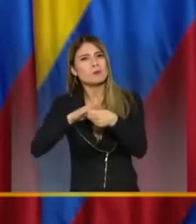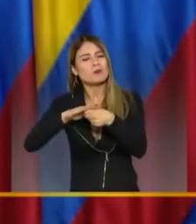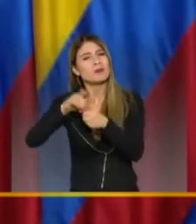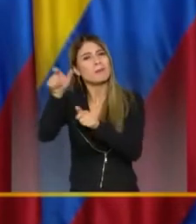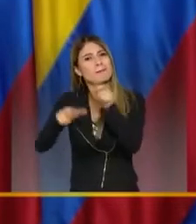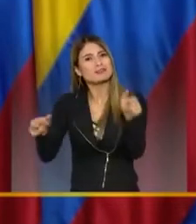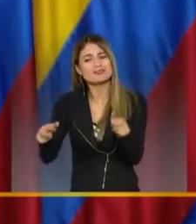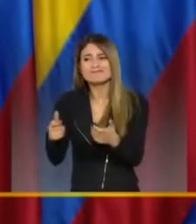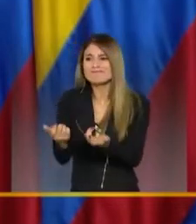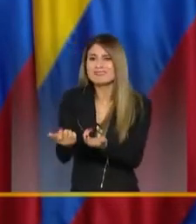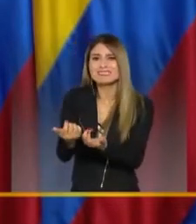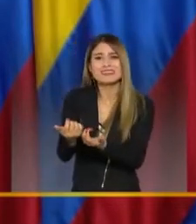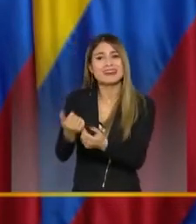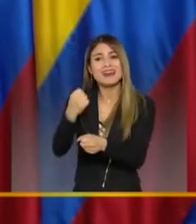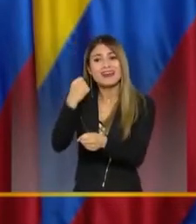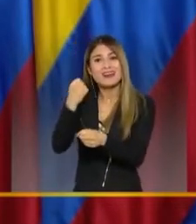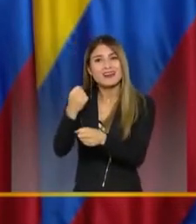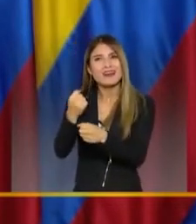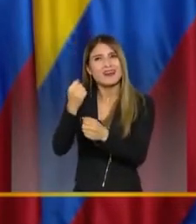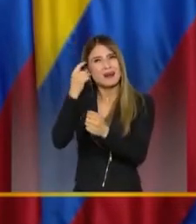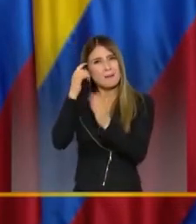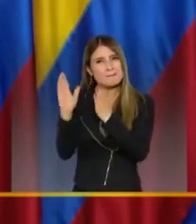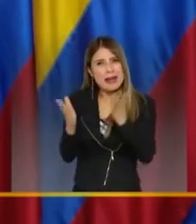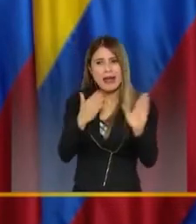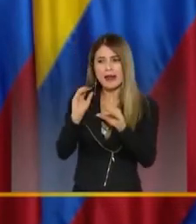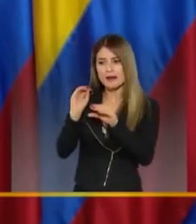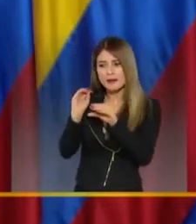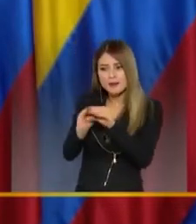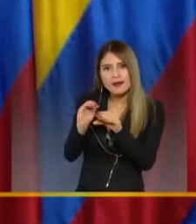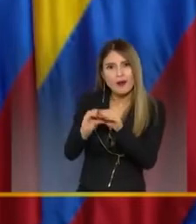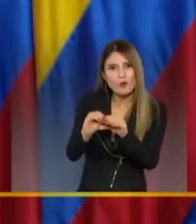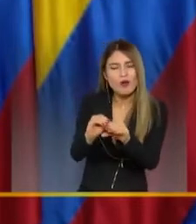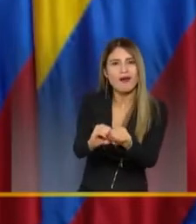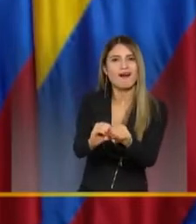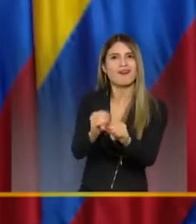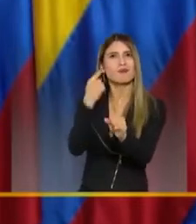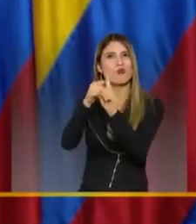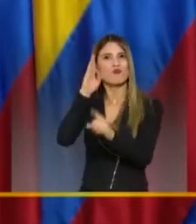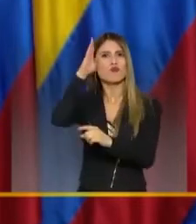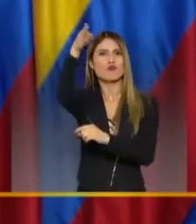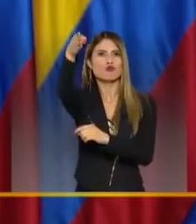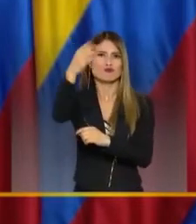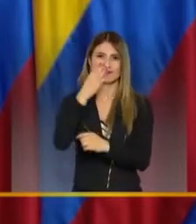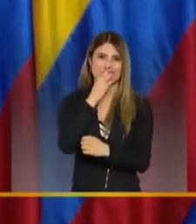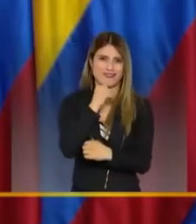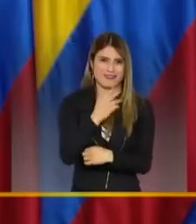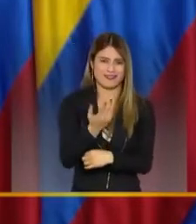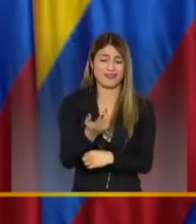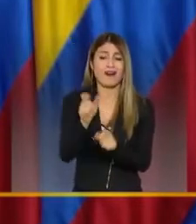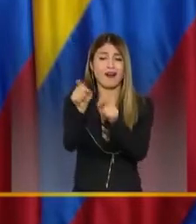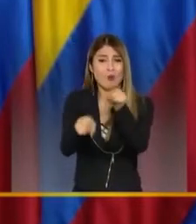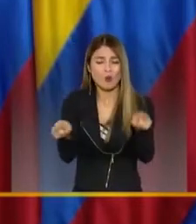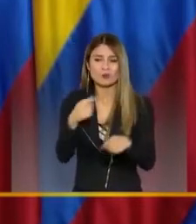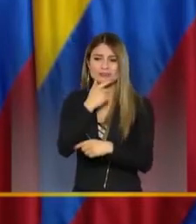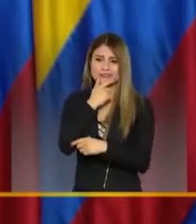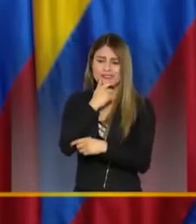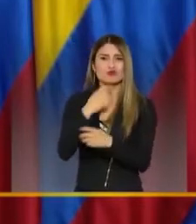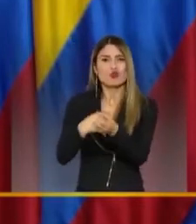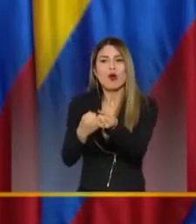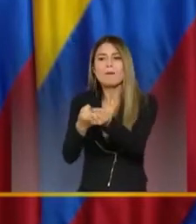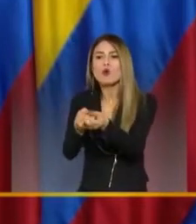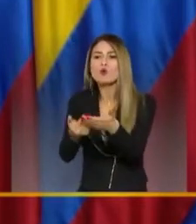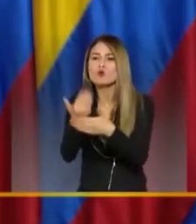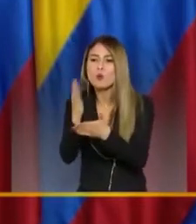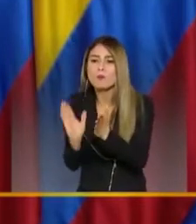ellos creamos el programa de los beneficios económicos periódicos. La persona ahorra lo que puede y